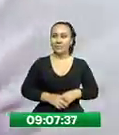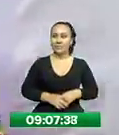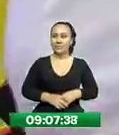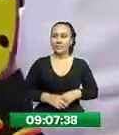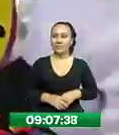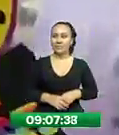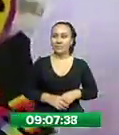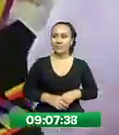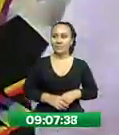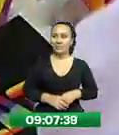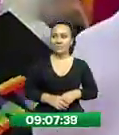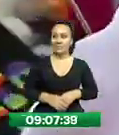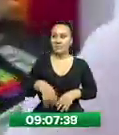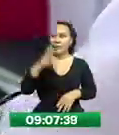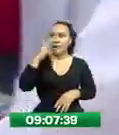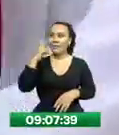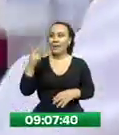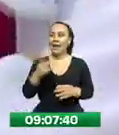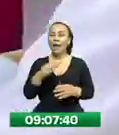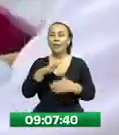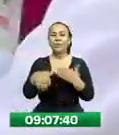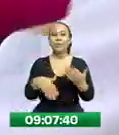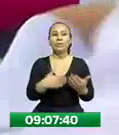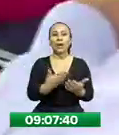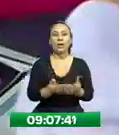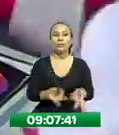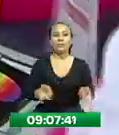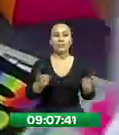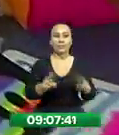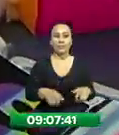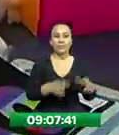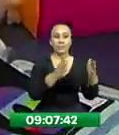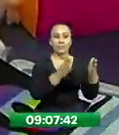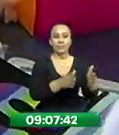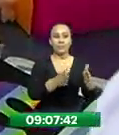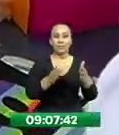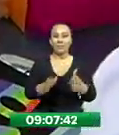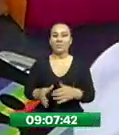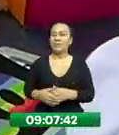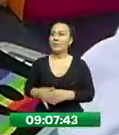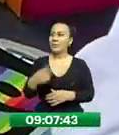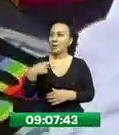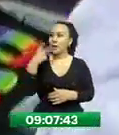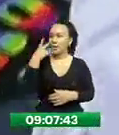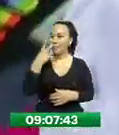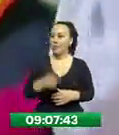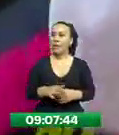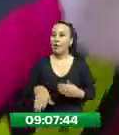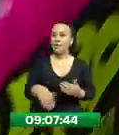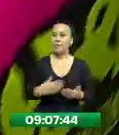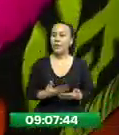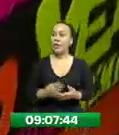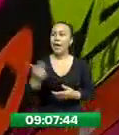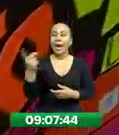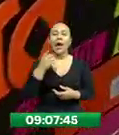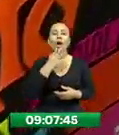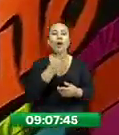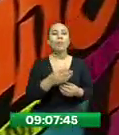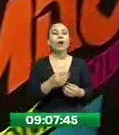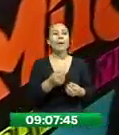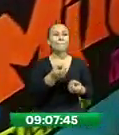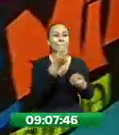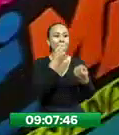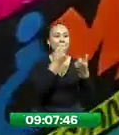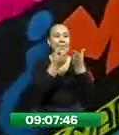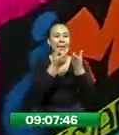está presente en cuanto a todos los beneficios. También contamos con la parte nutricional que la Universidad Católica